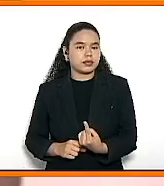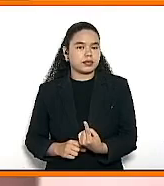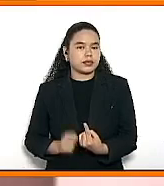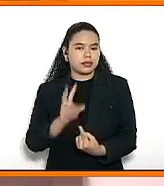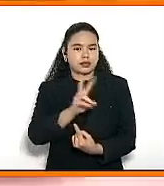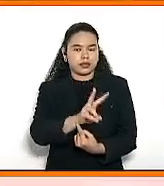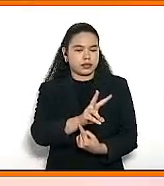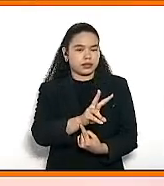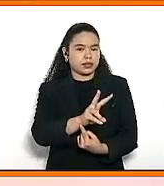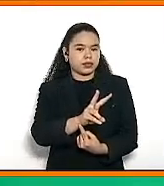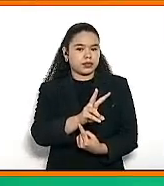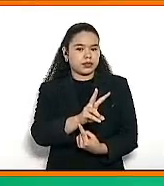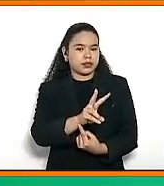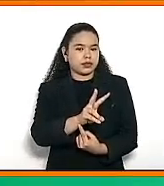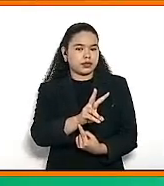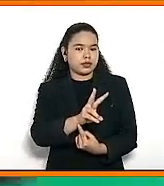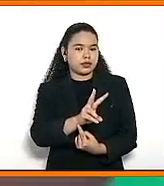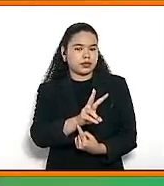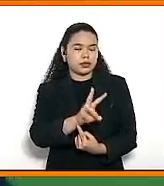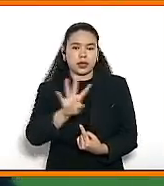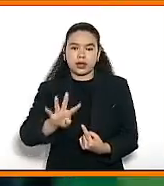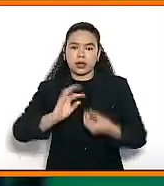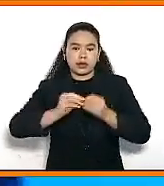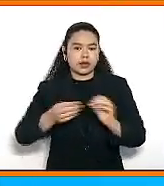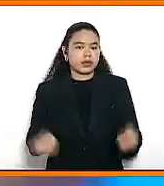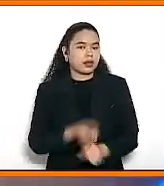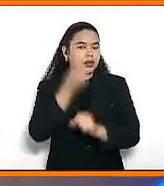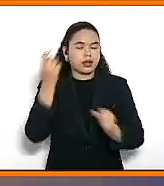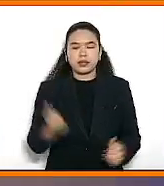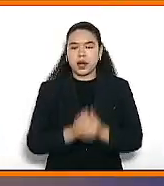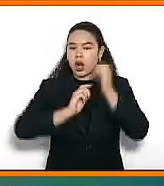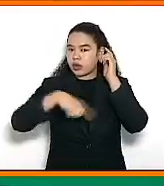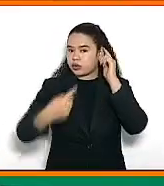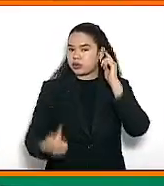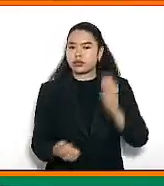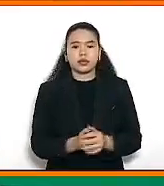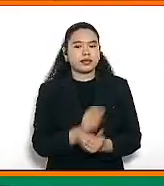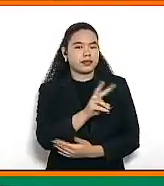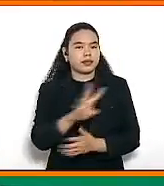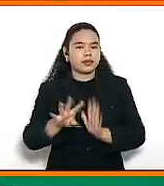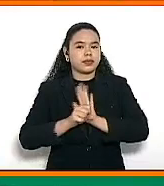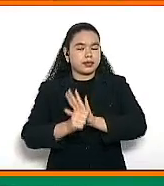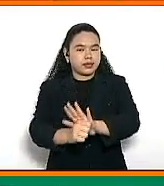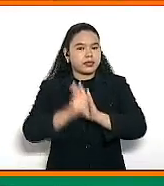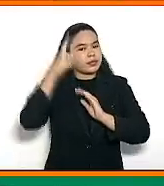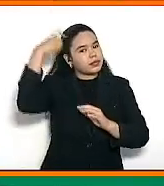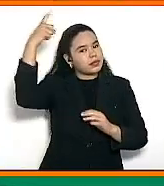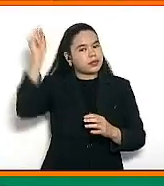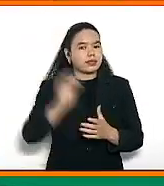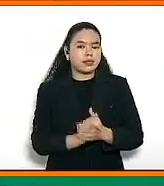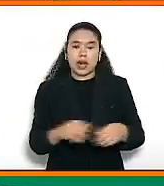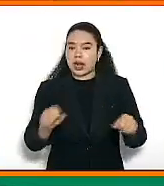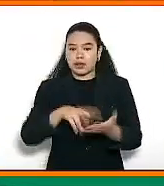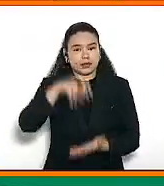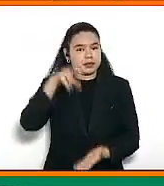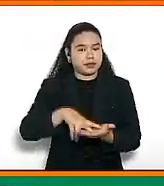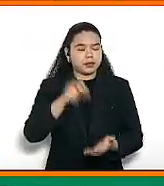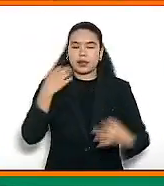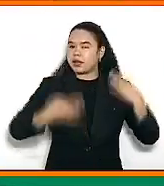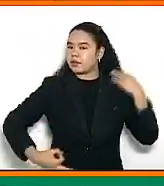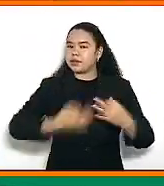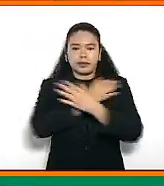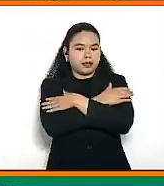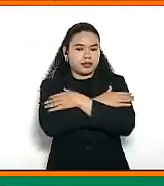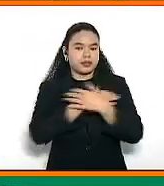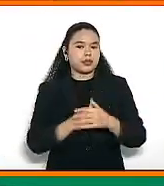El 2, segundo dígito. El 4, número ganador en Diaria es el 24 con su símbolo de sueños sapos. Muchas